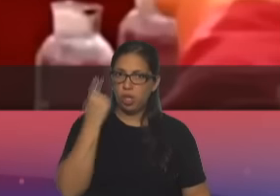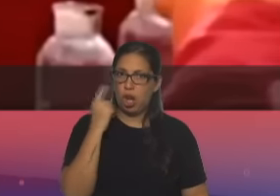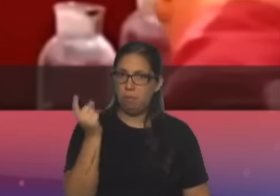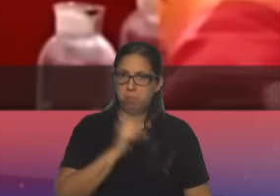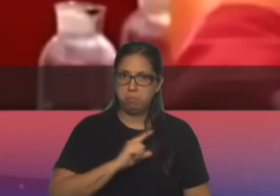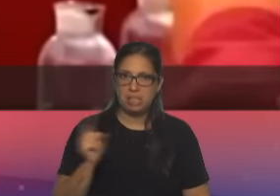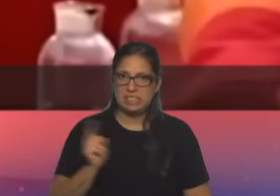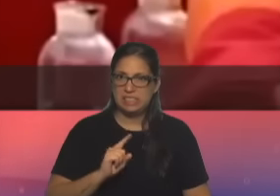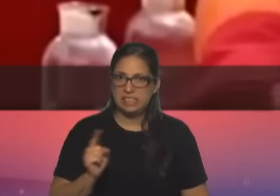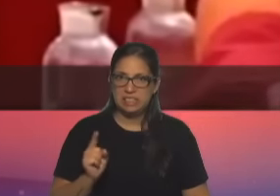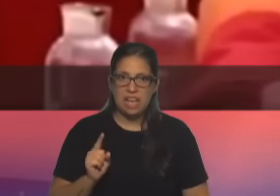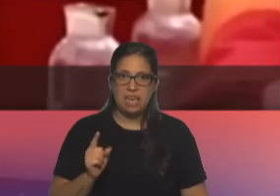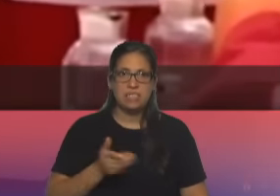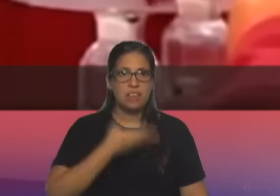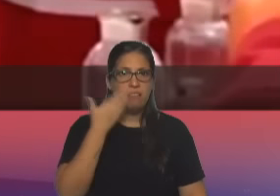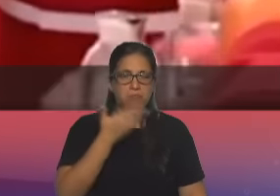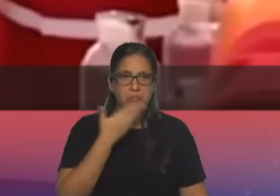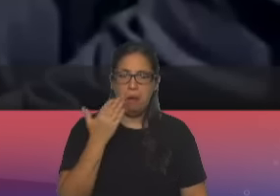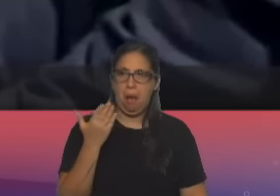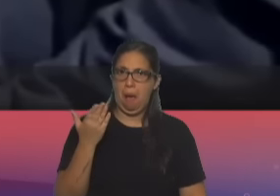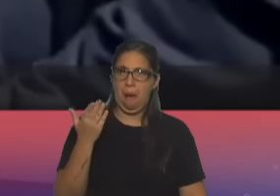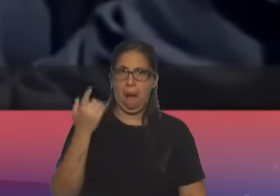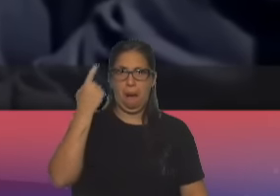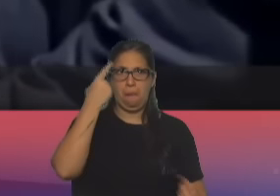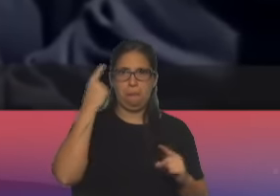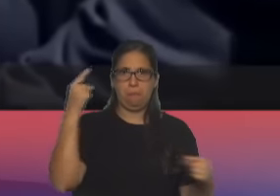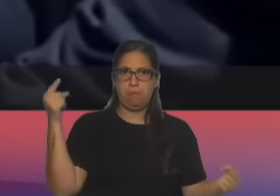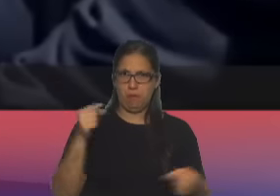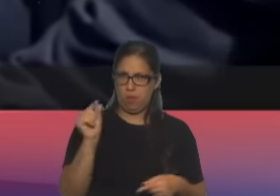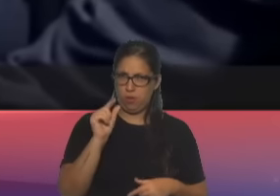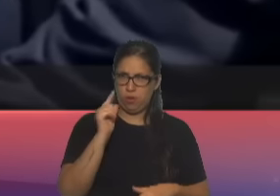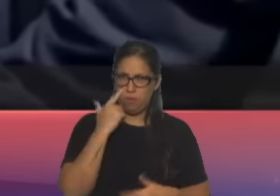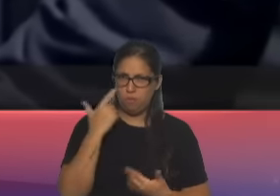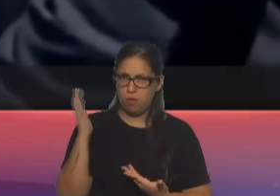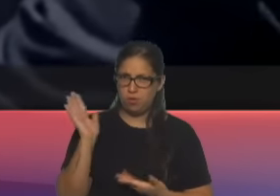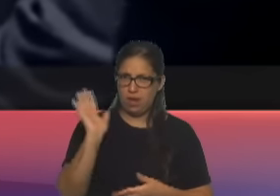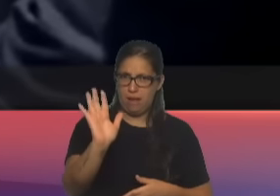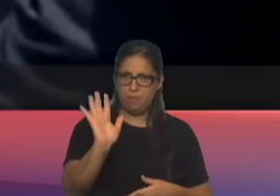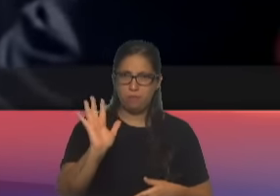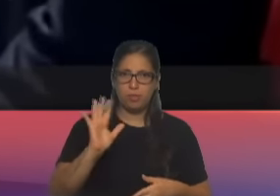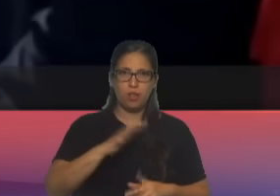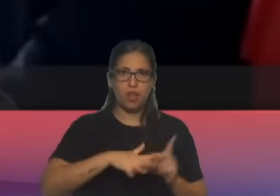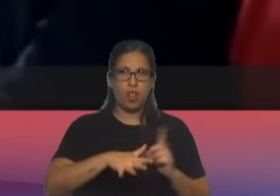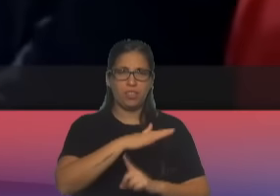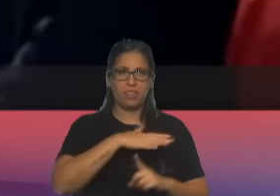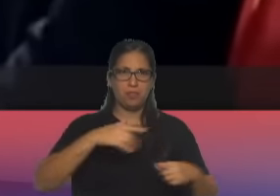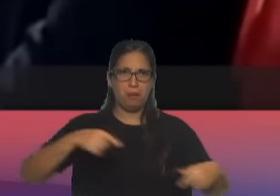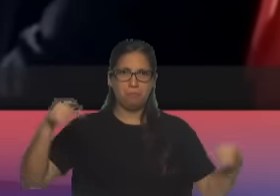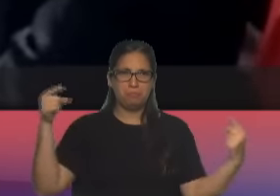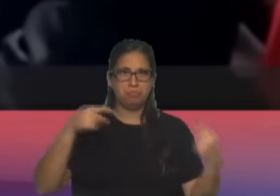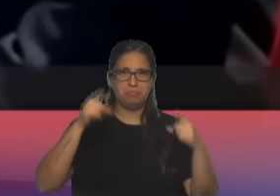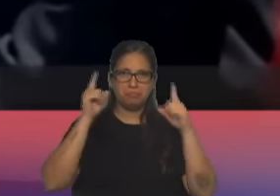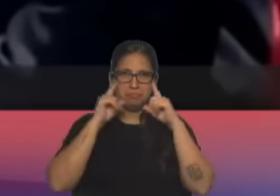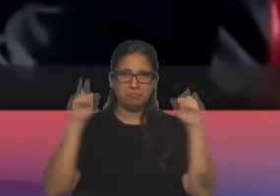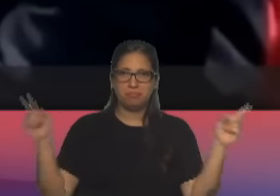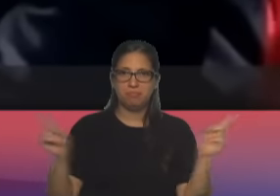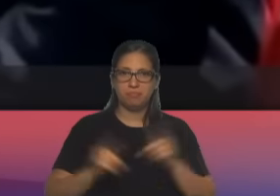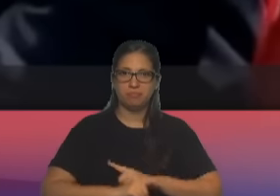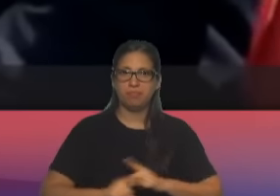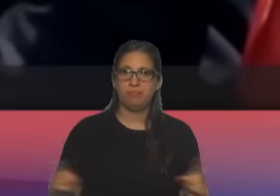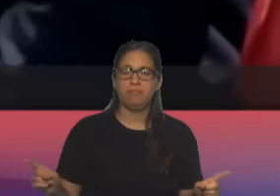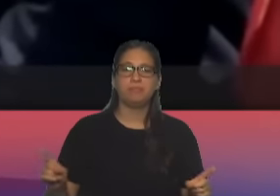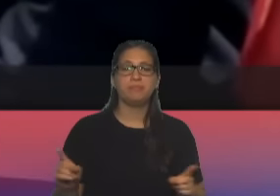Te diría. Y declaraciones impensadas, ¿no? Ya las vamos a ver, Y en contextos impensados totalmente. También, ¿no?